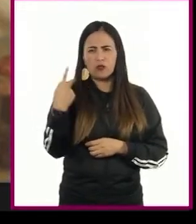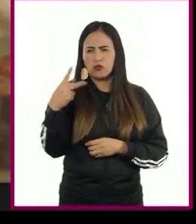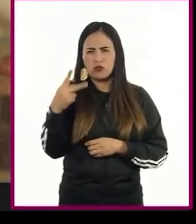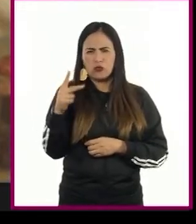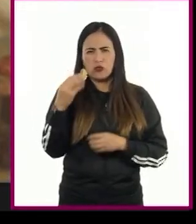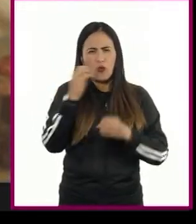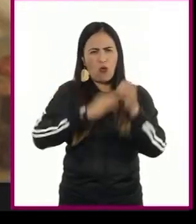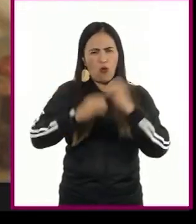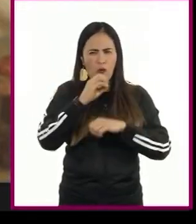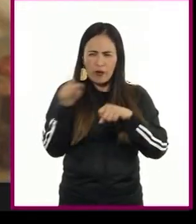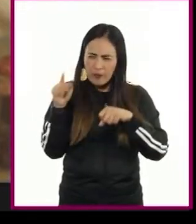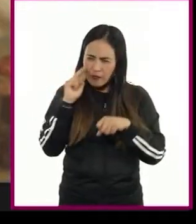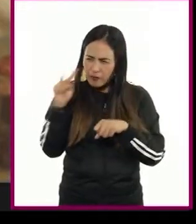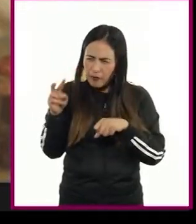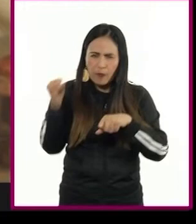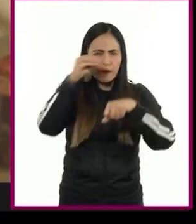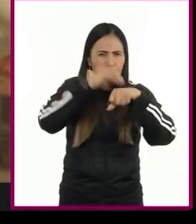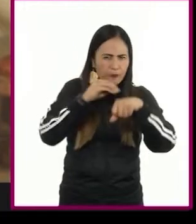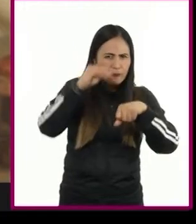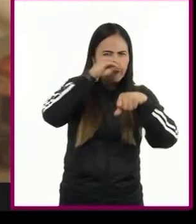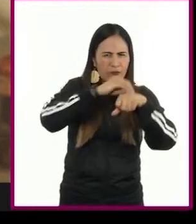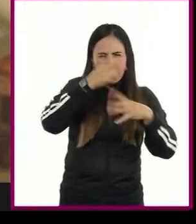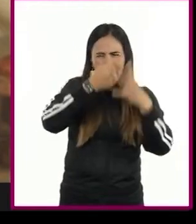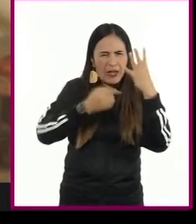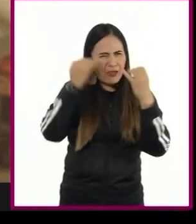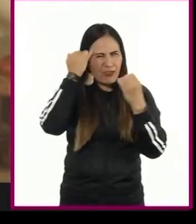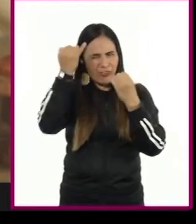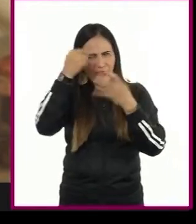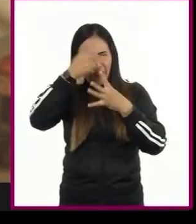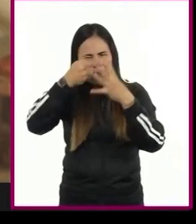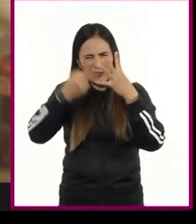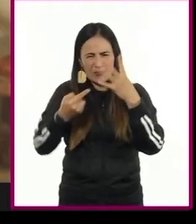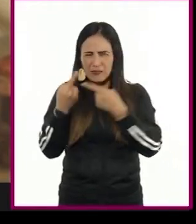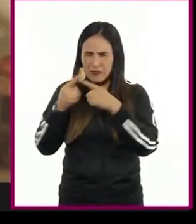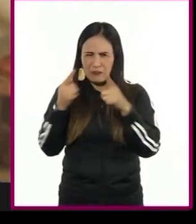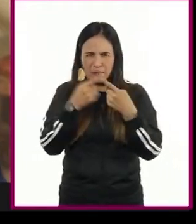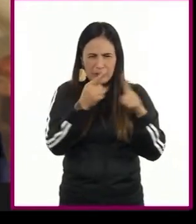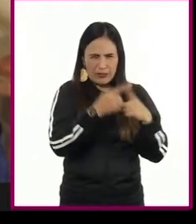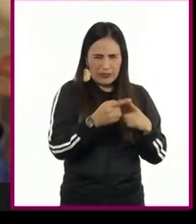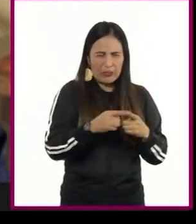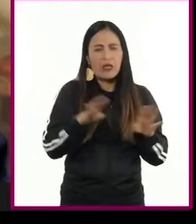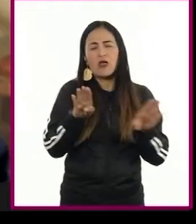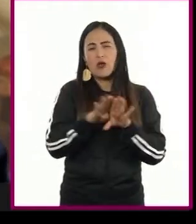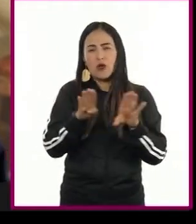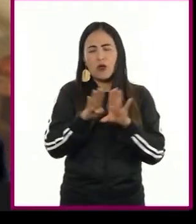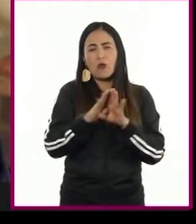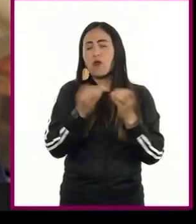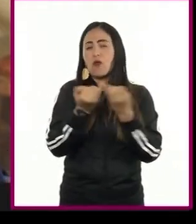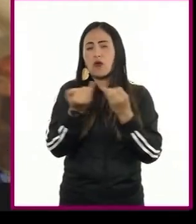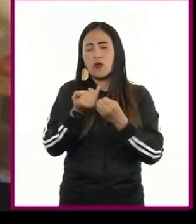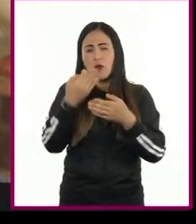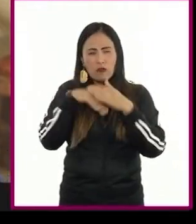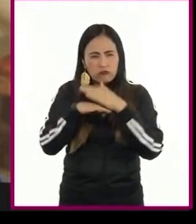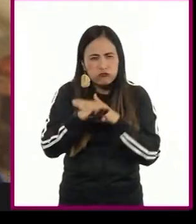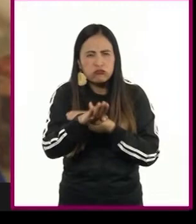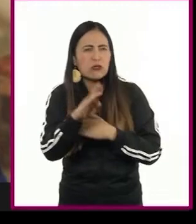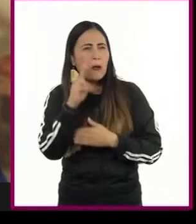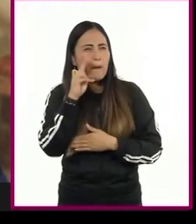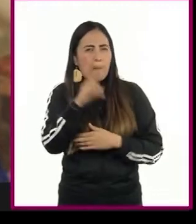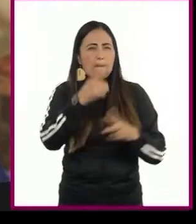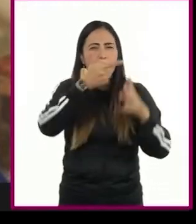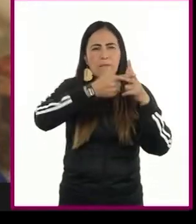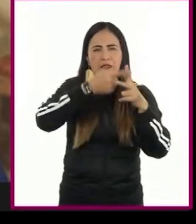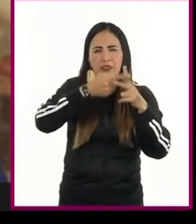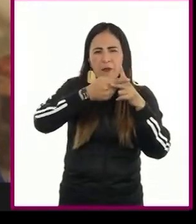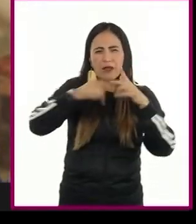los fundamentos de la geometría euclidiana, así como el apoyo para acceder lingüísticamente a la matemática